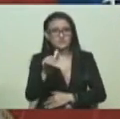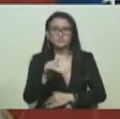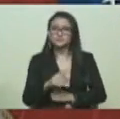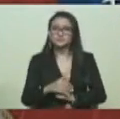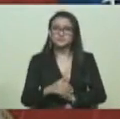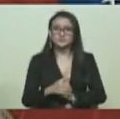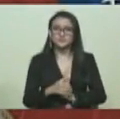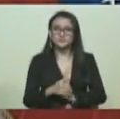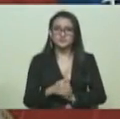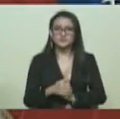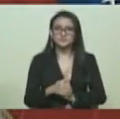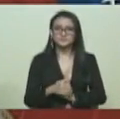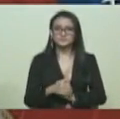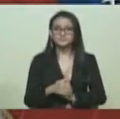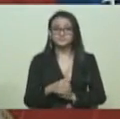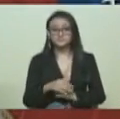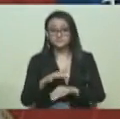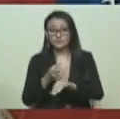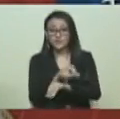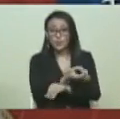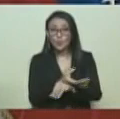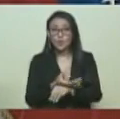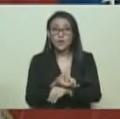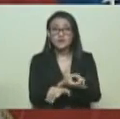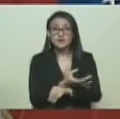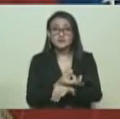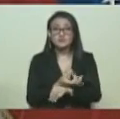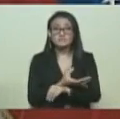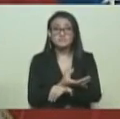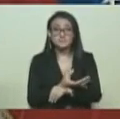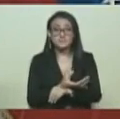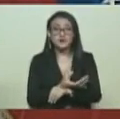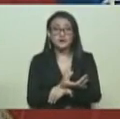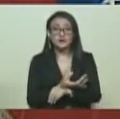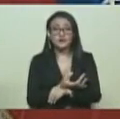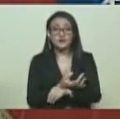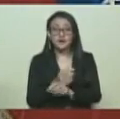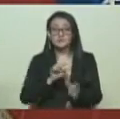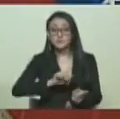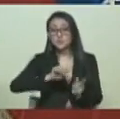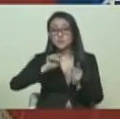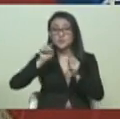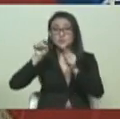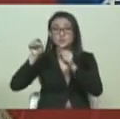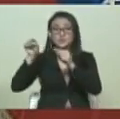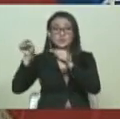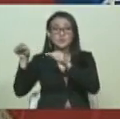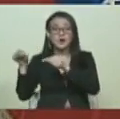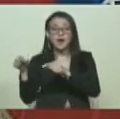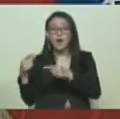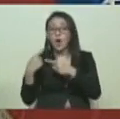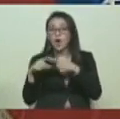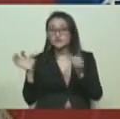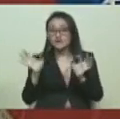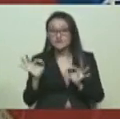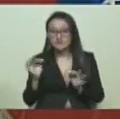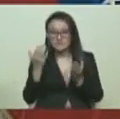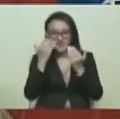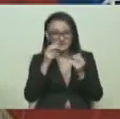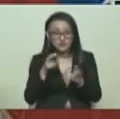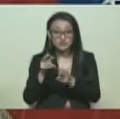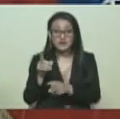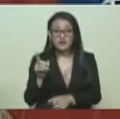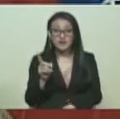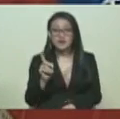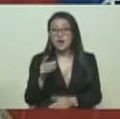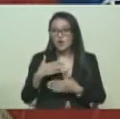que las guarimbas se han mutado o han migrado a una nueva forma de acción terrorista, ya no